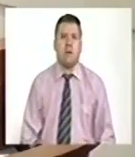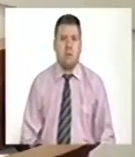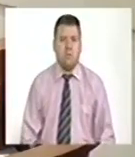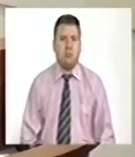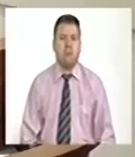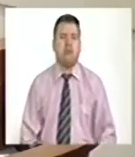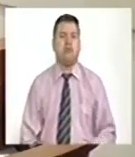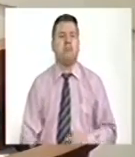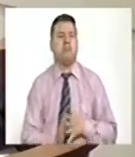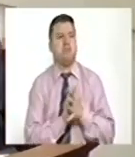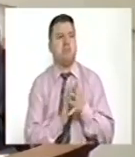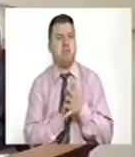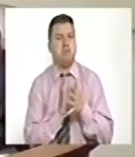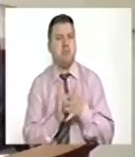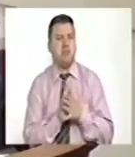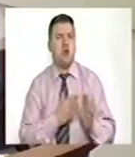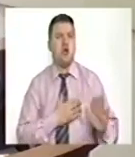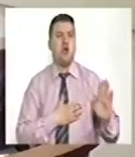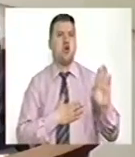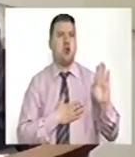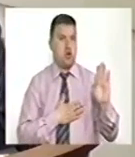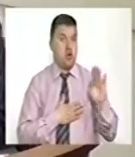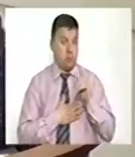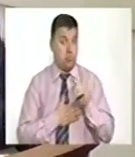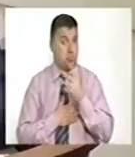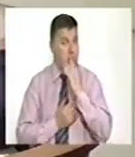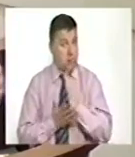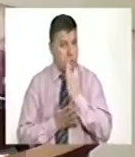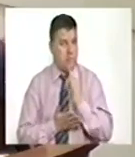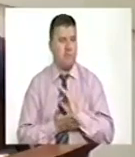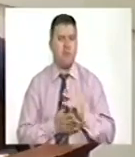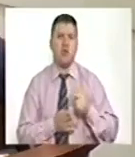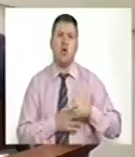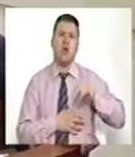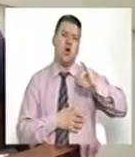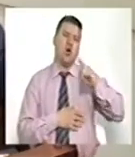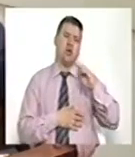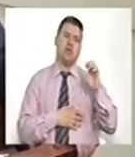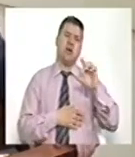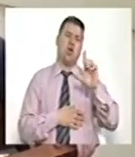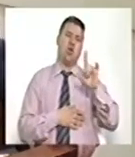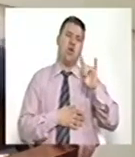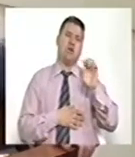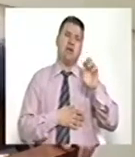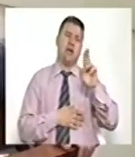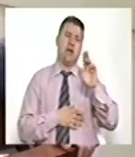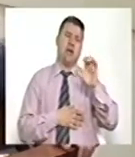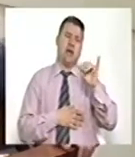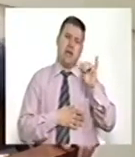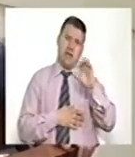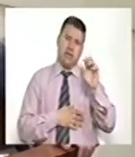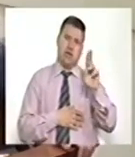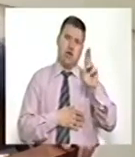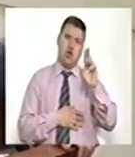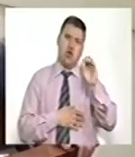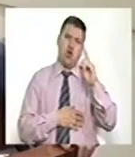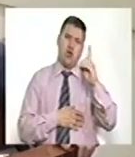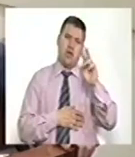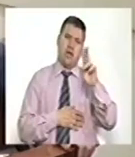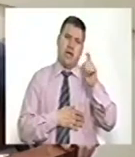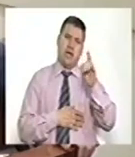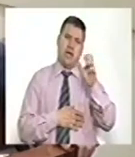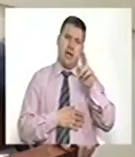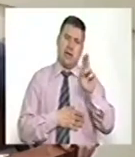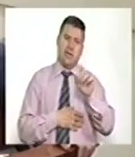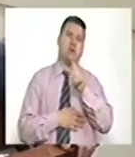es la declaración juramentada de José Luis Reyes Rodríguez, quien era el